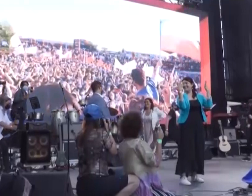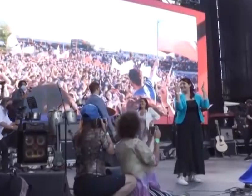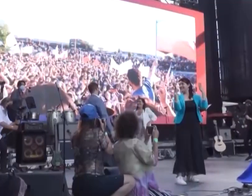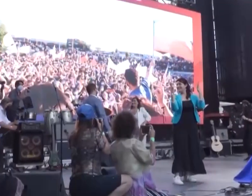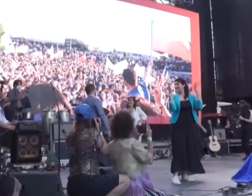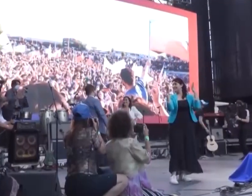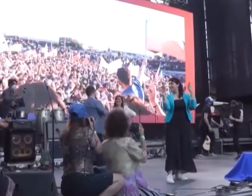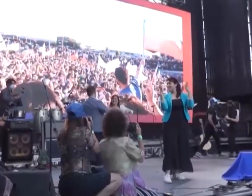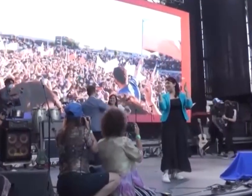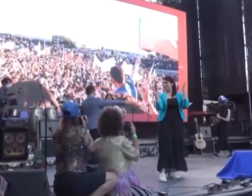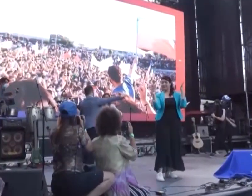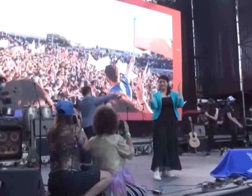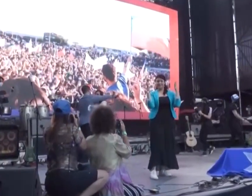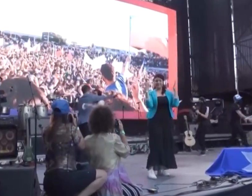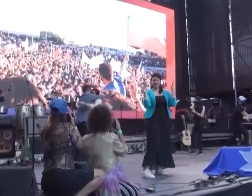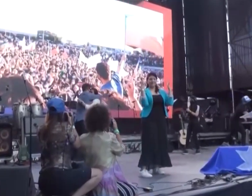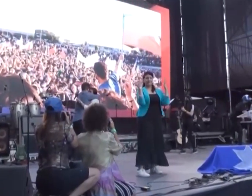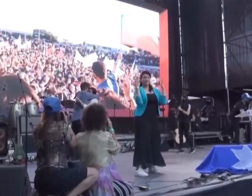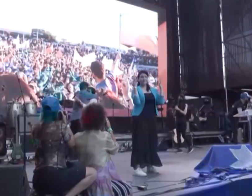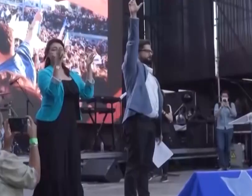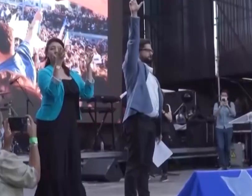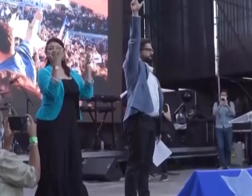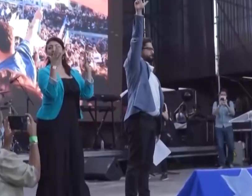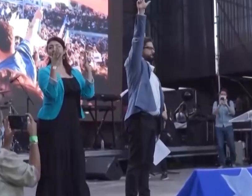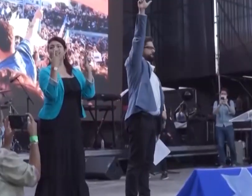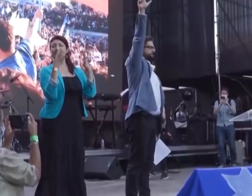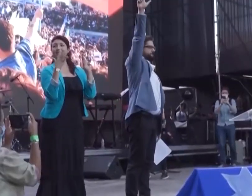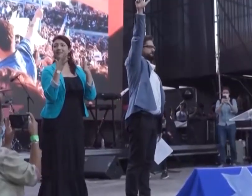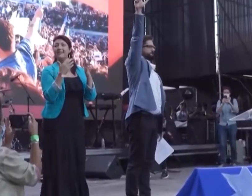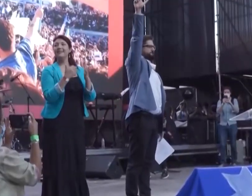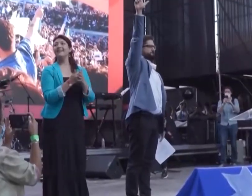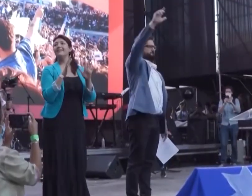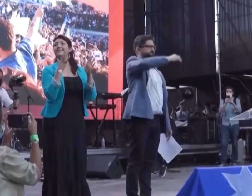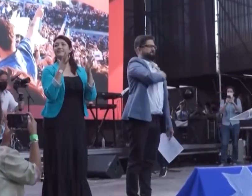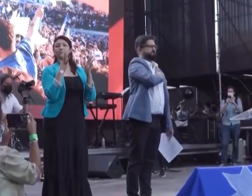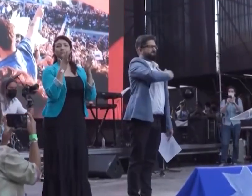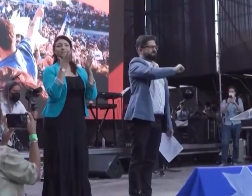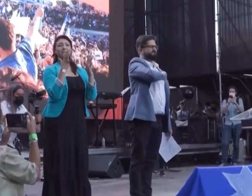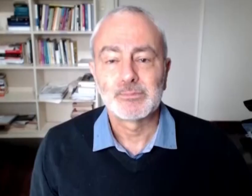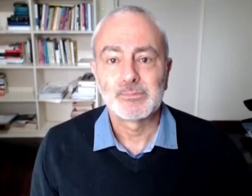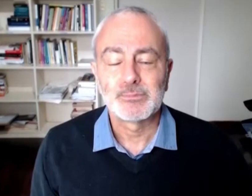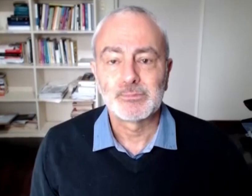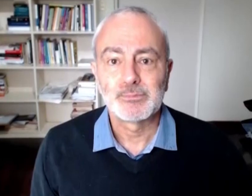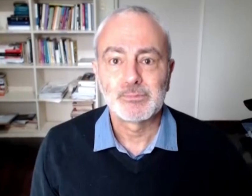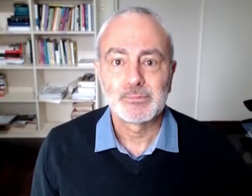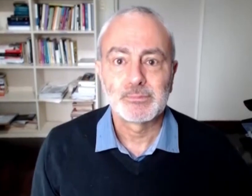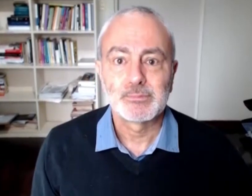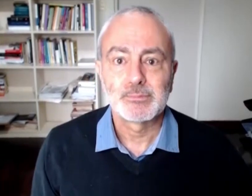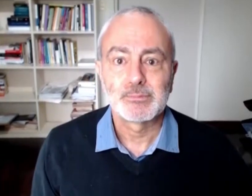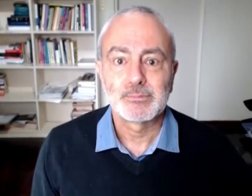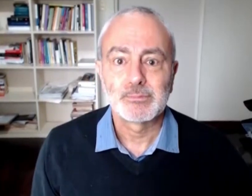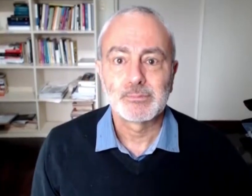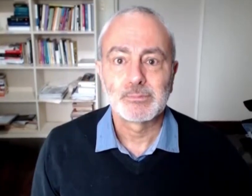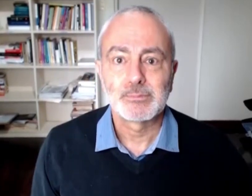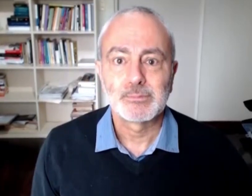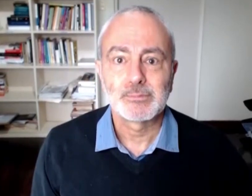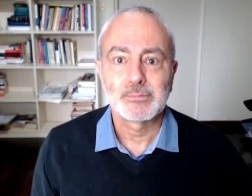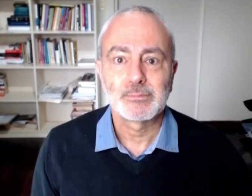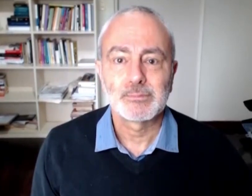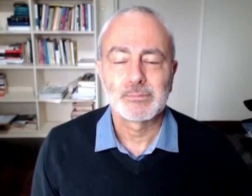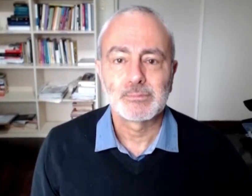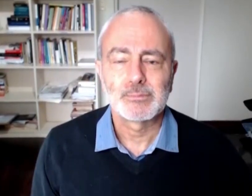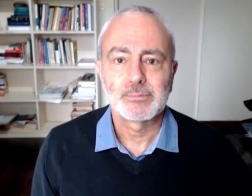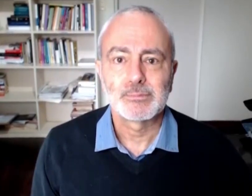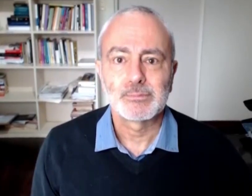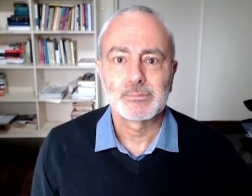en ejercicio y por ende es con quien tienes que entenderte. Claro, igual un poco tibia también esa posición, ¿no? Pero de todas